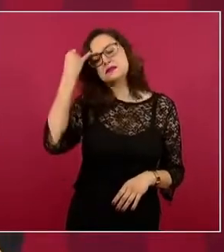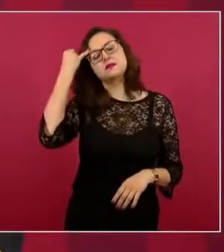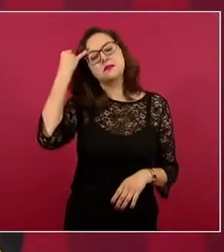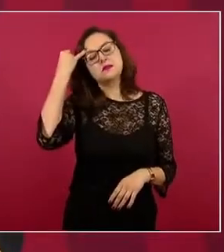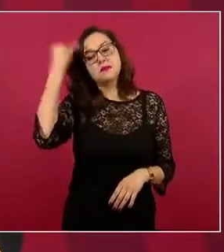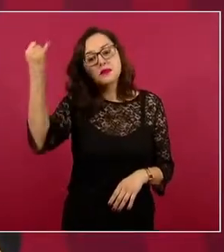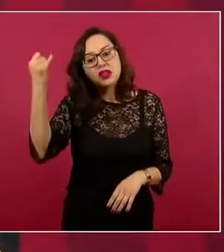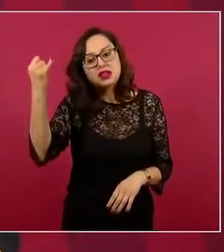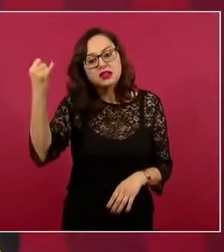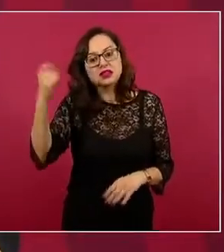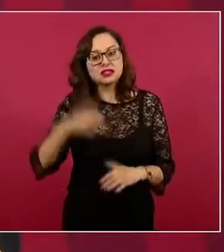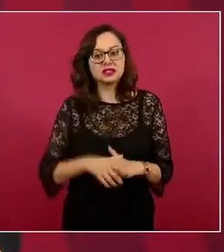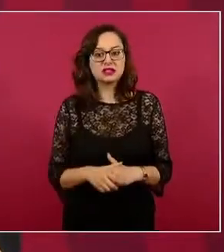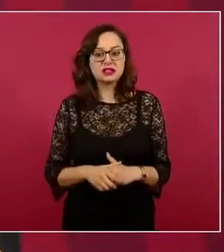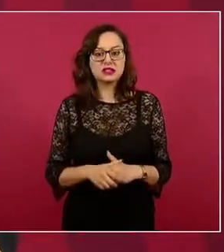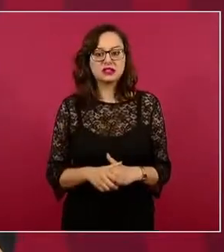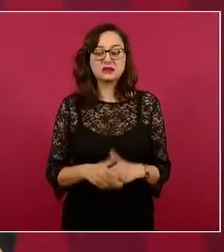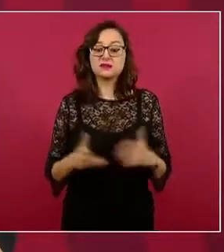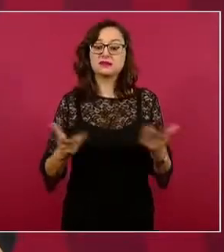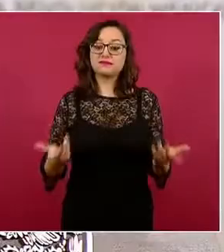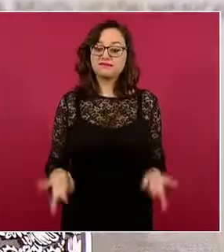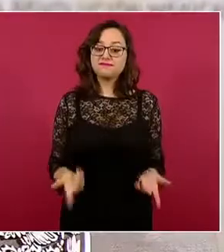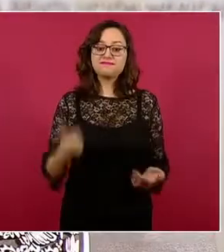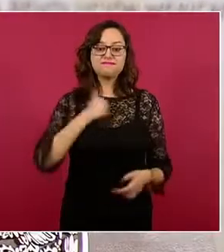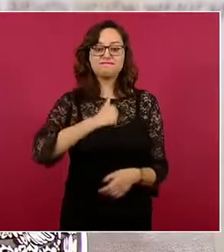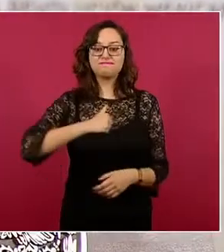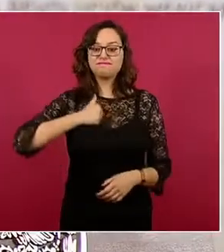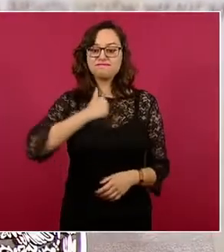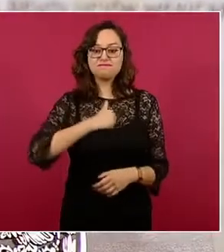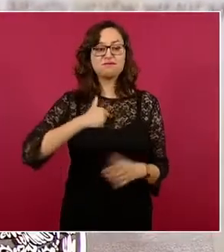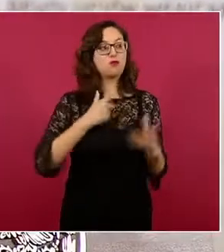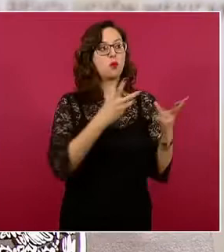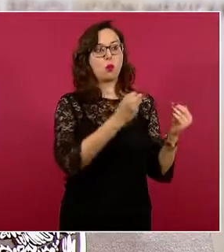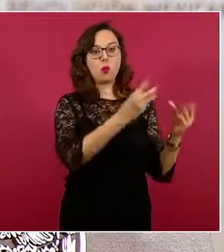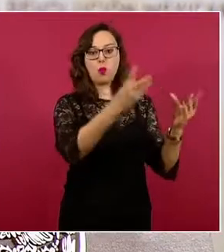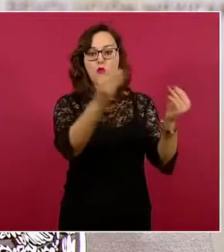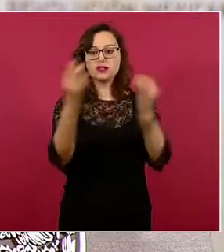en muchos otros casos, lamentablemente.